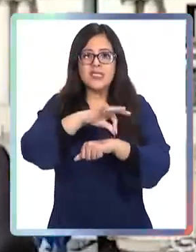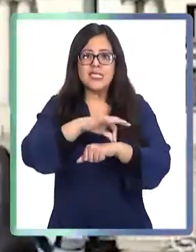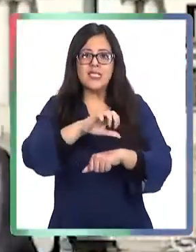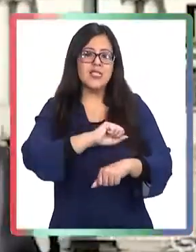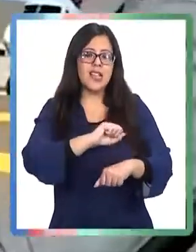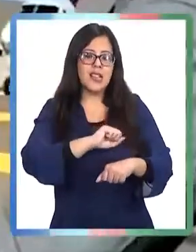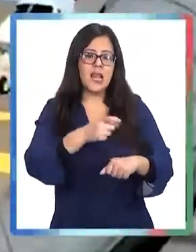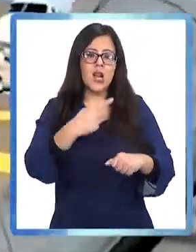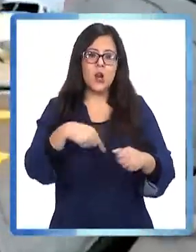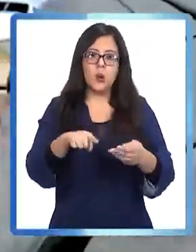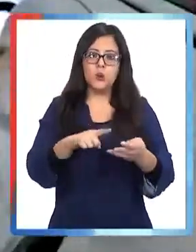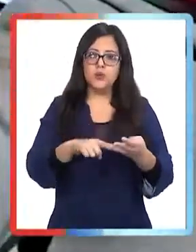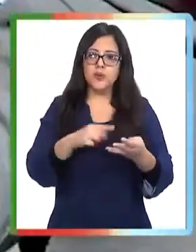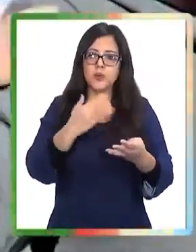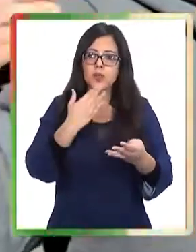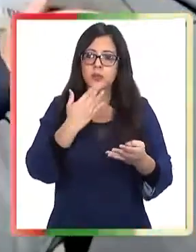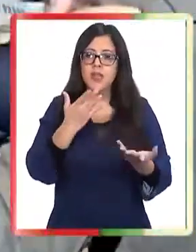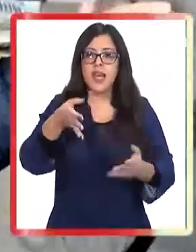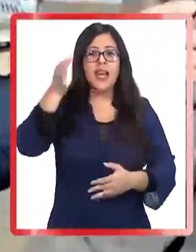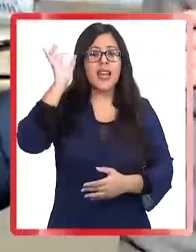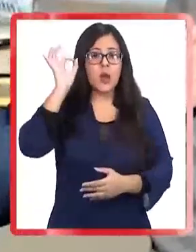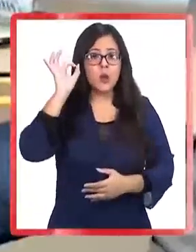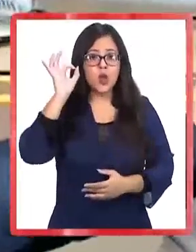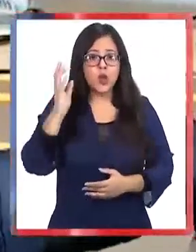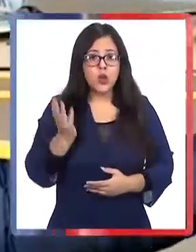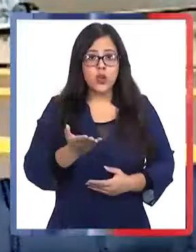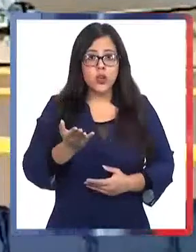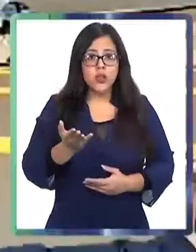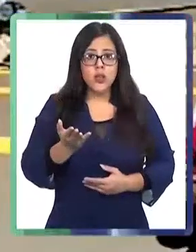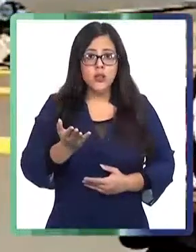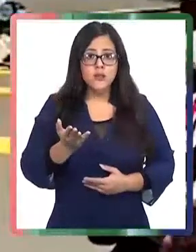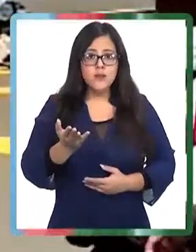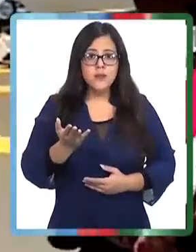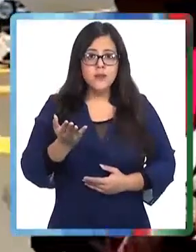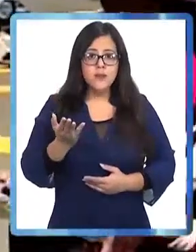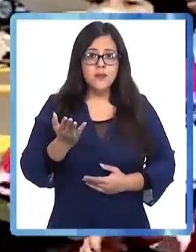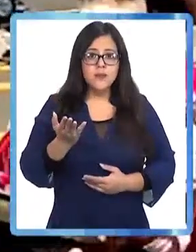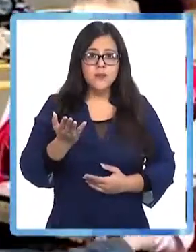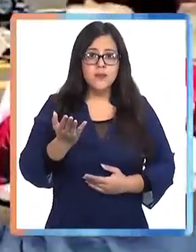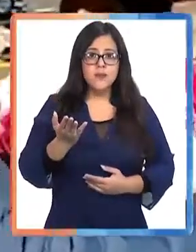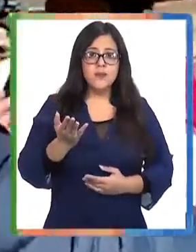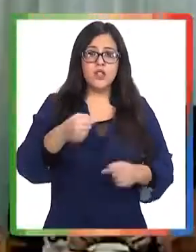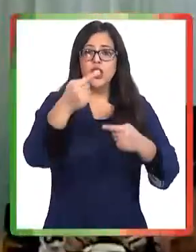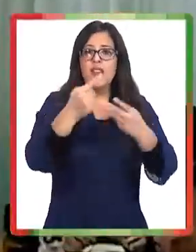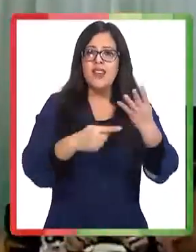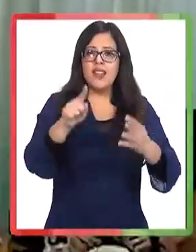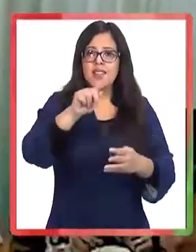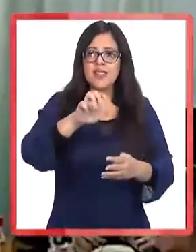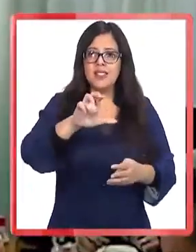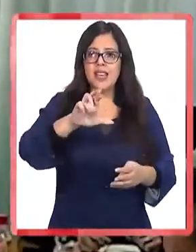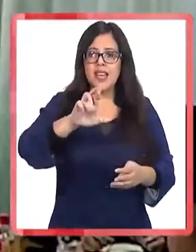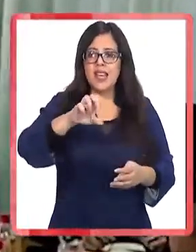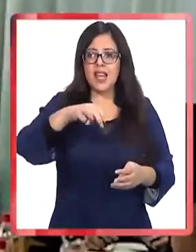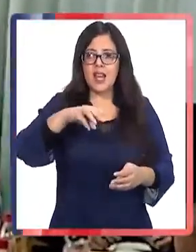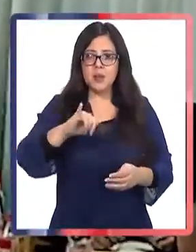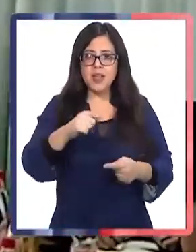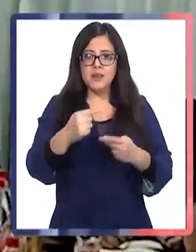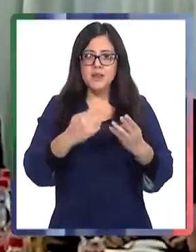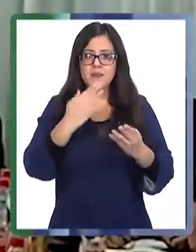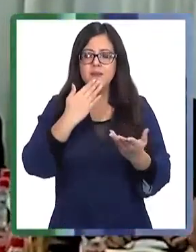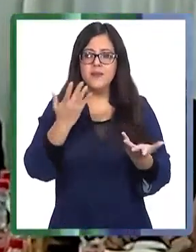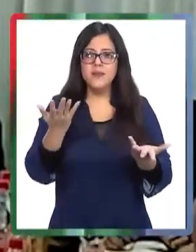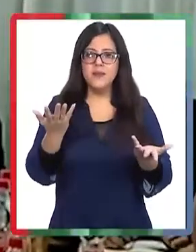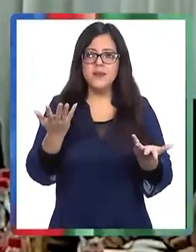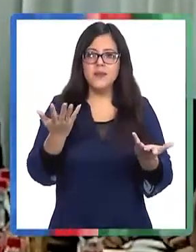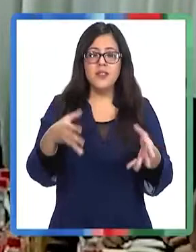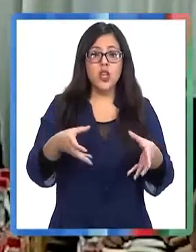en Santiago, también hemos tenido reuniones con diferentes seremis, etcétera, con